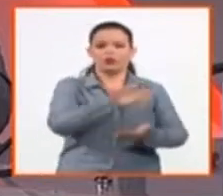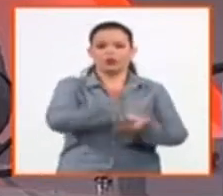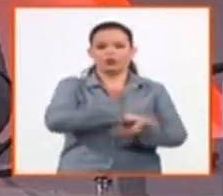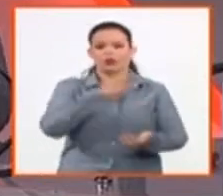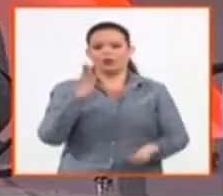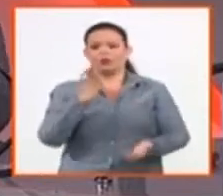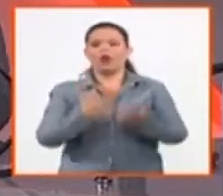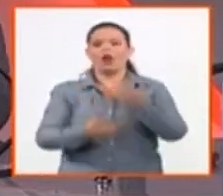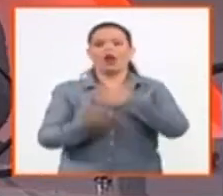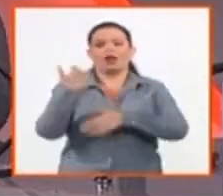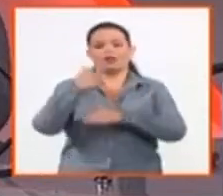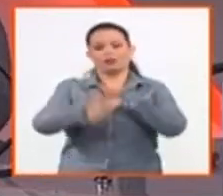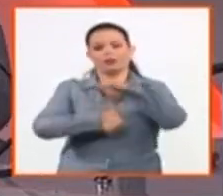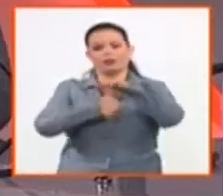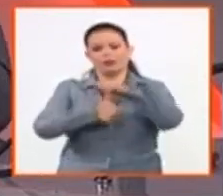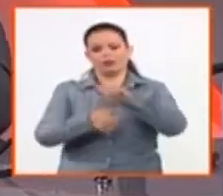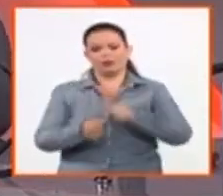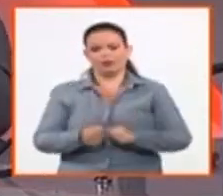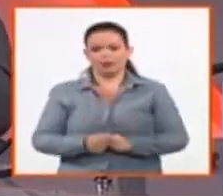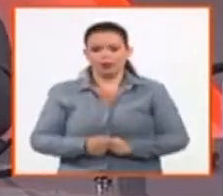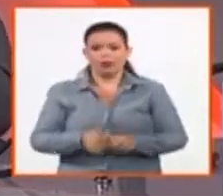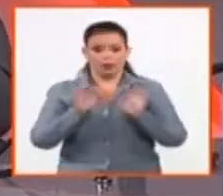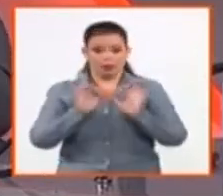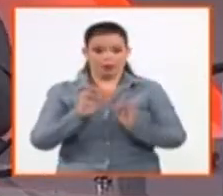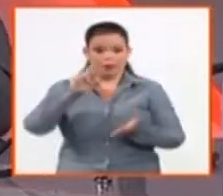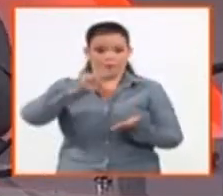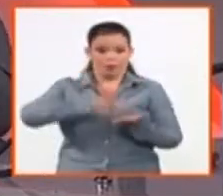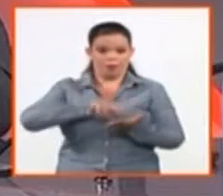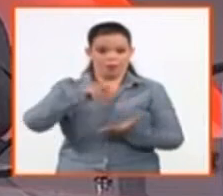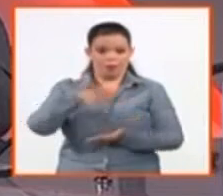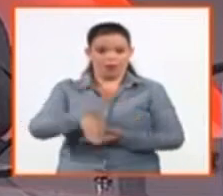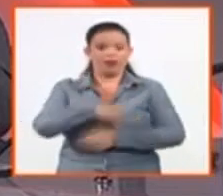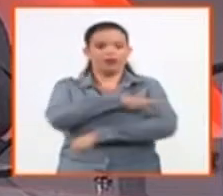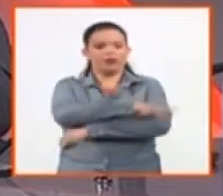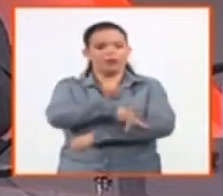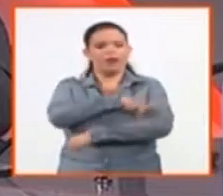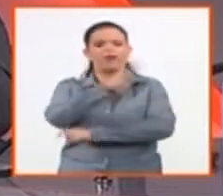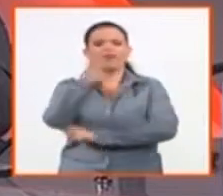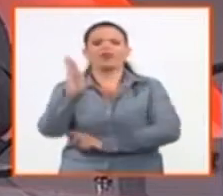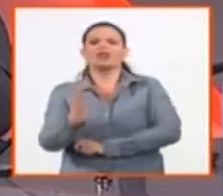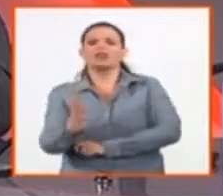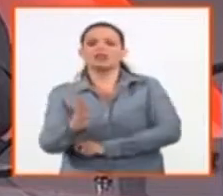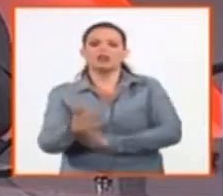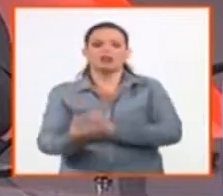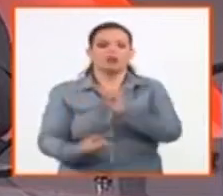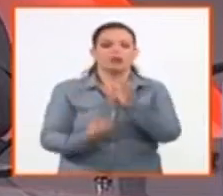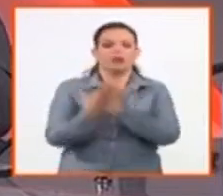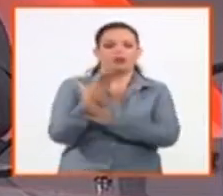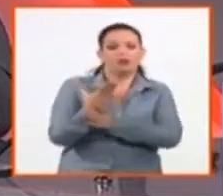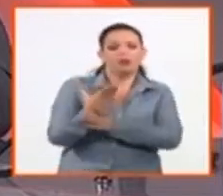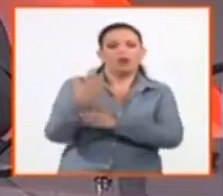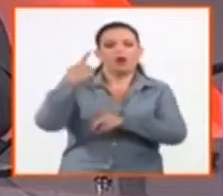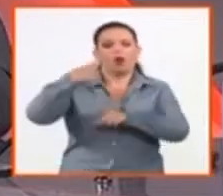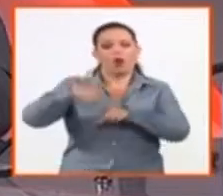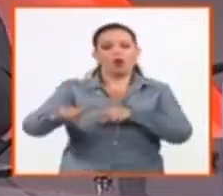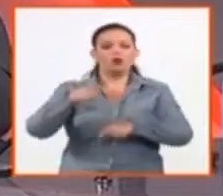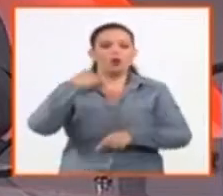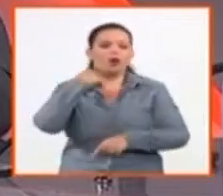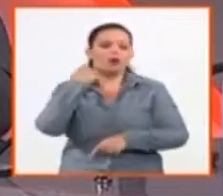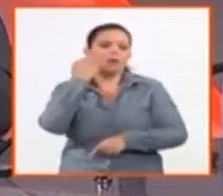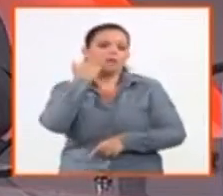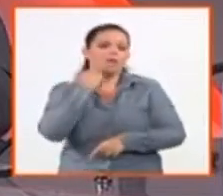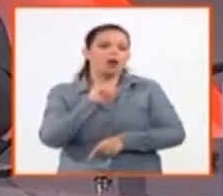La jornada de este martes, cuando Brasil celebra un aniversario más de su independencia, se produce